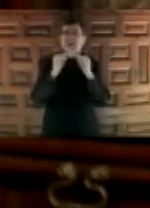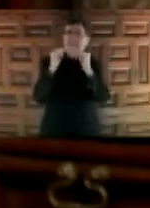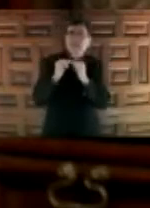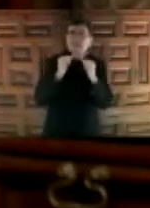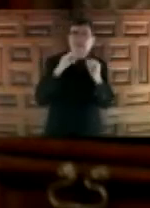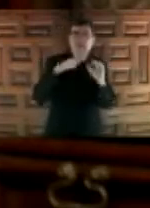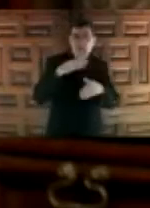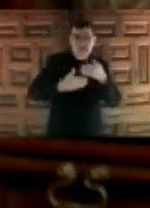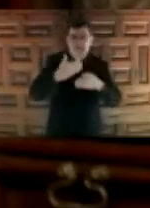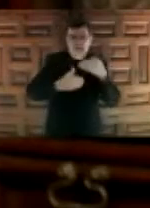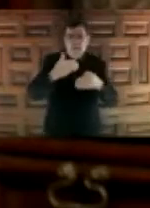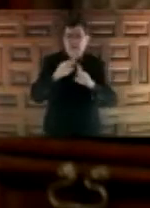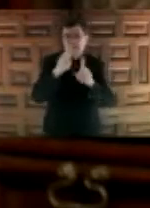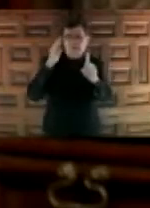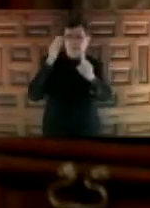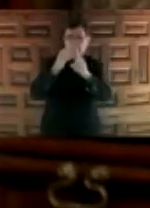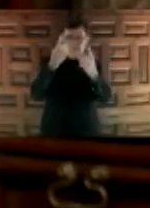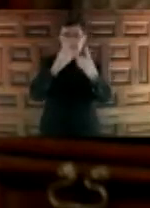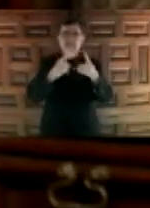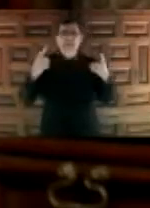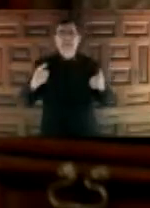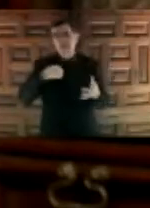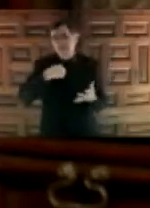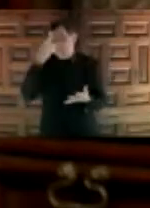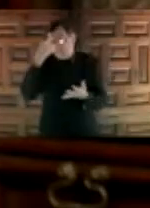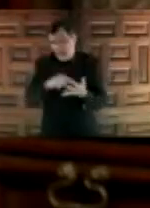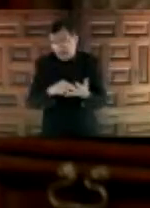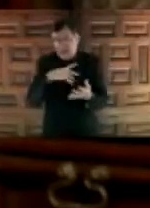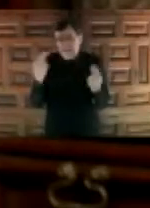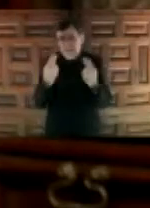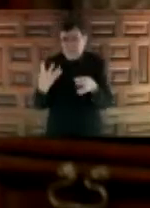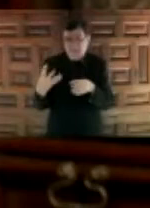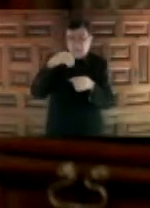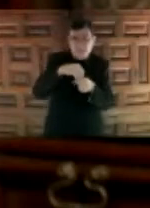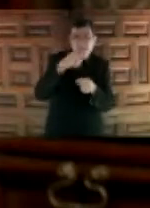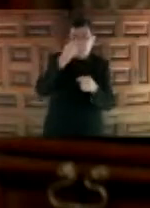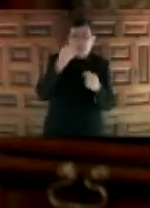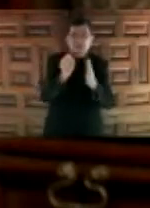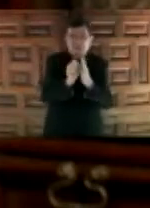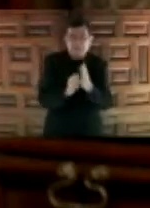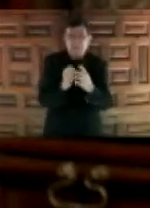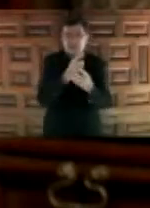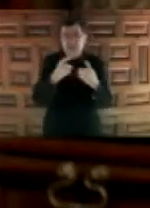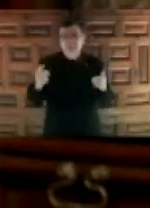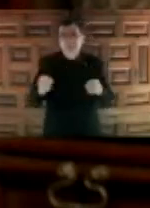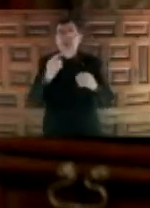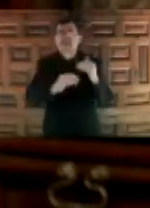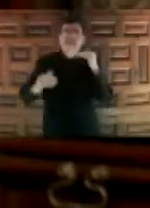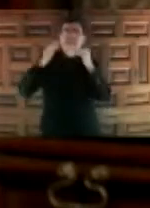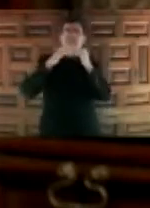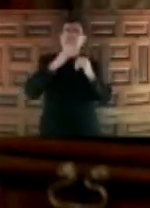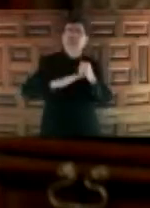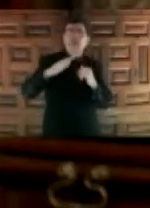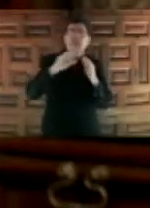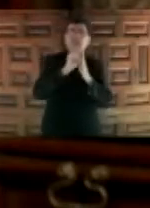instituciones van caminando a sus objetivos de desarrollo. Creo que necesitamos reincorporar una noción de desarrollo en el sistema de educación superior, yo diría en todo el